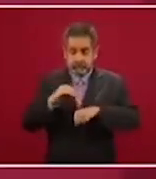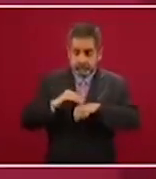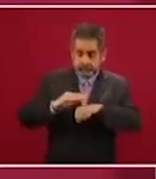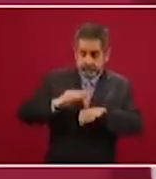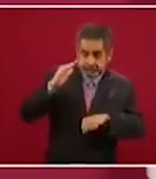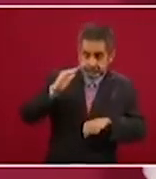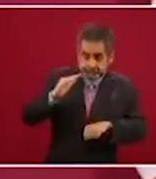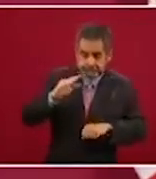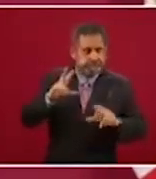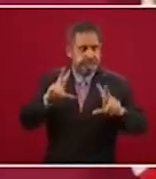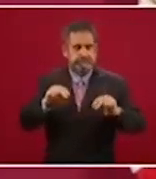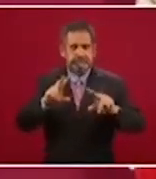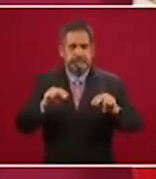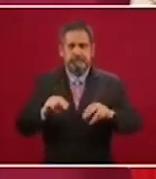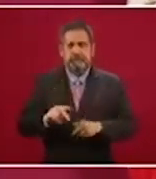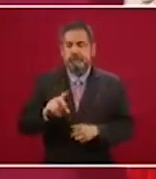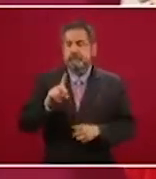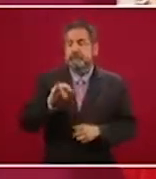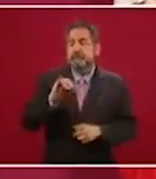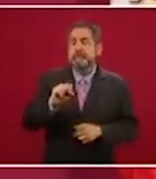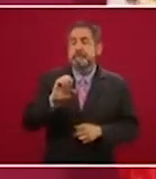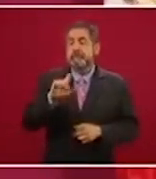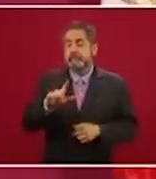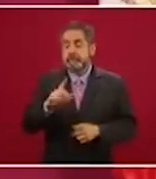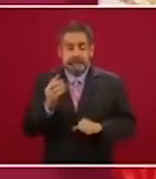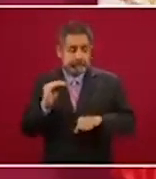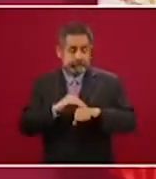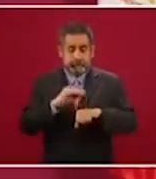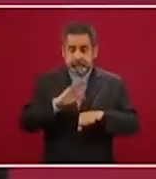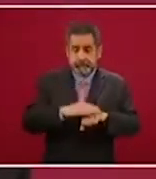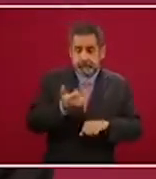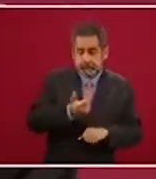del diésel, ni